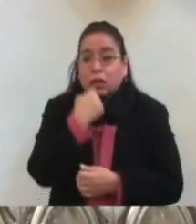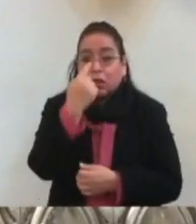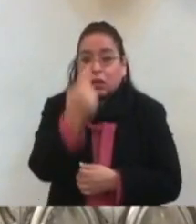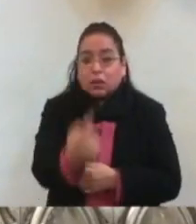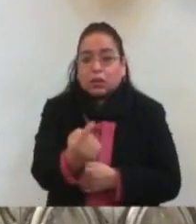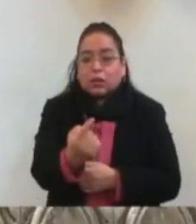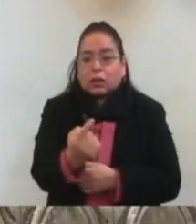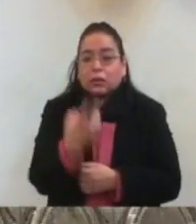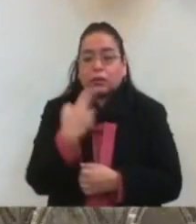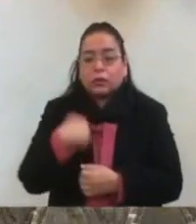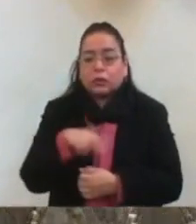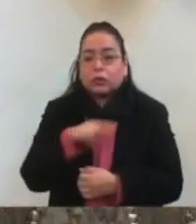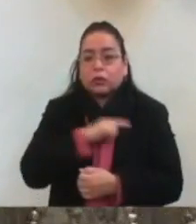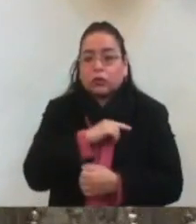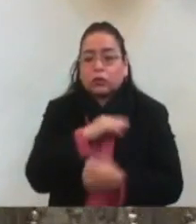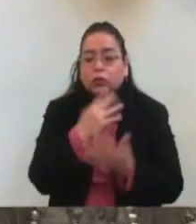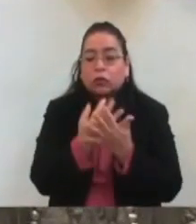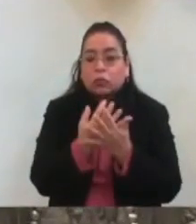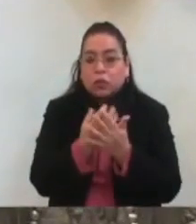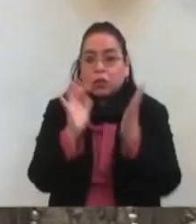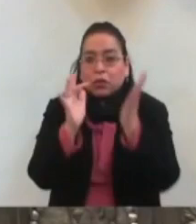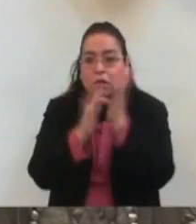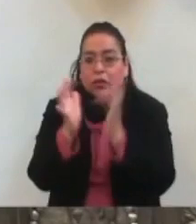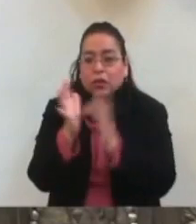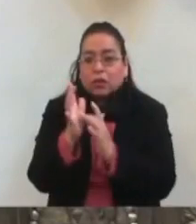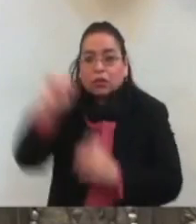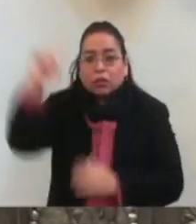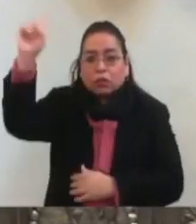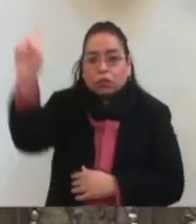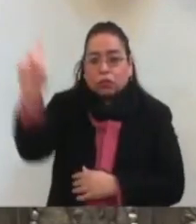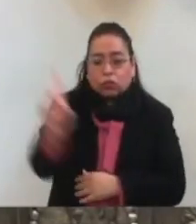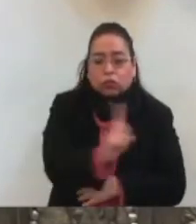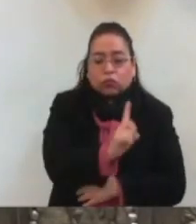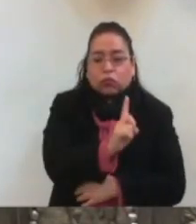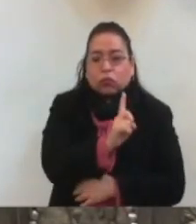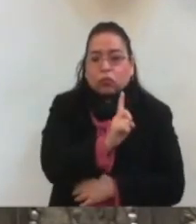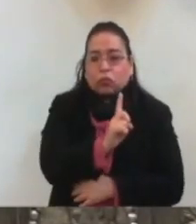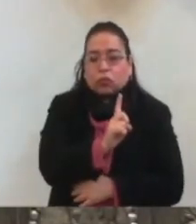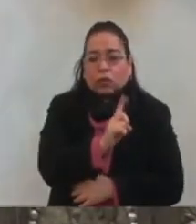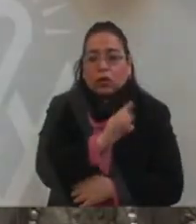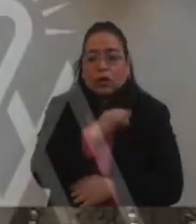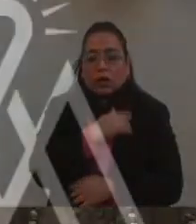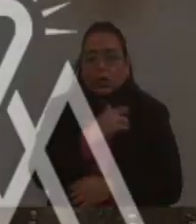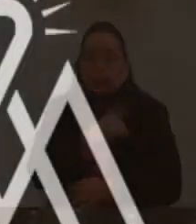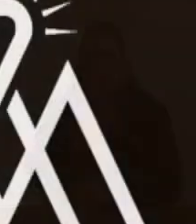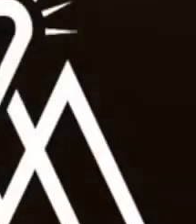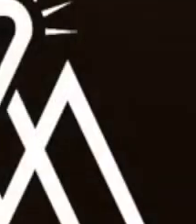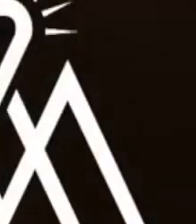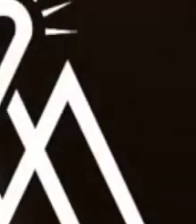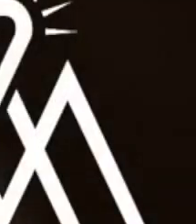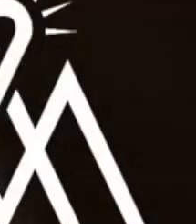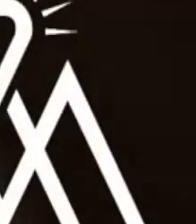esperamos que cristo llegue a nuestros corazones